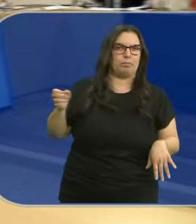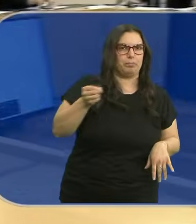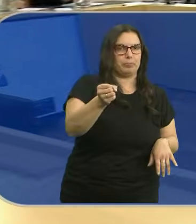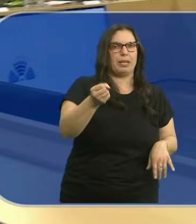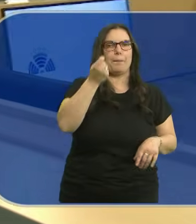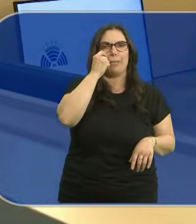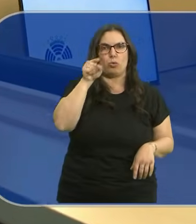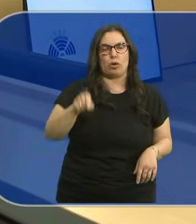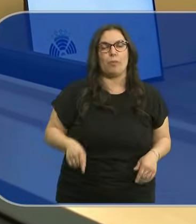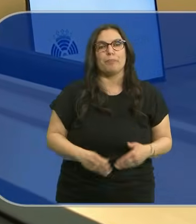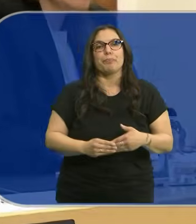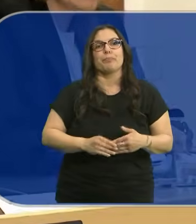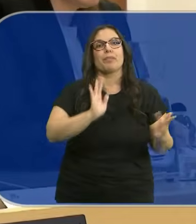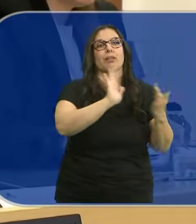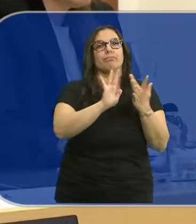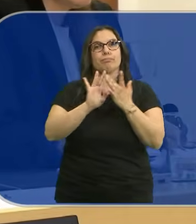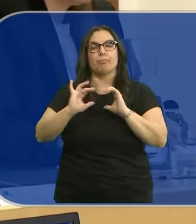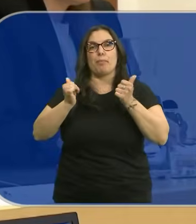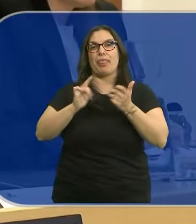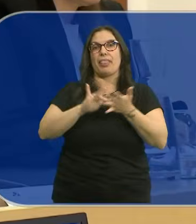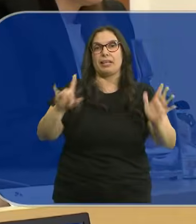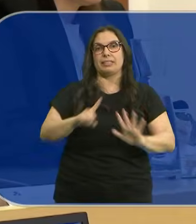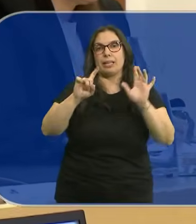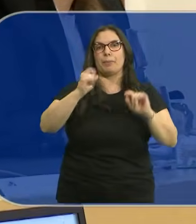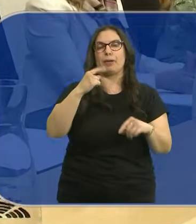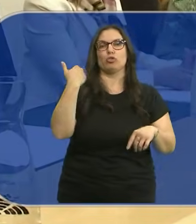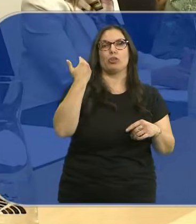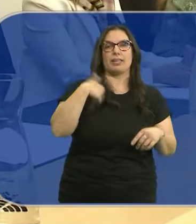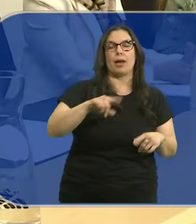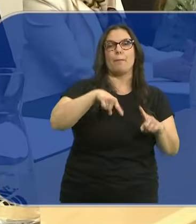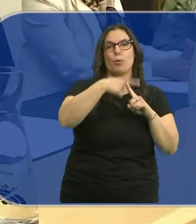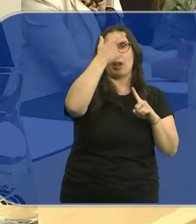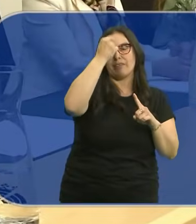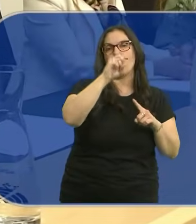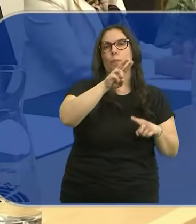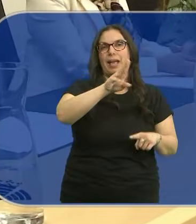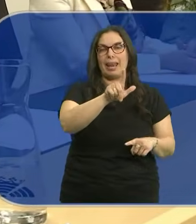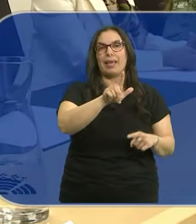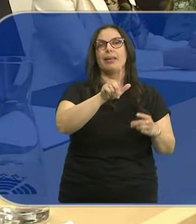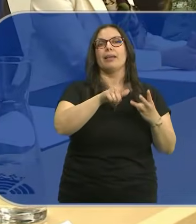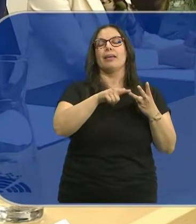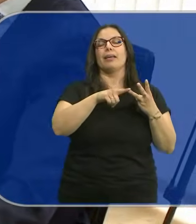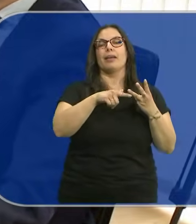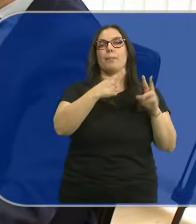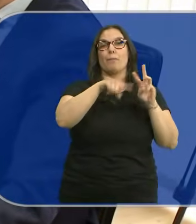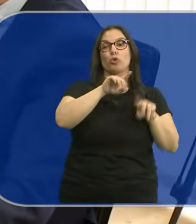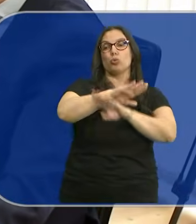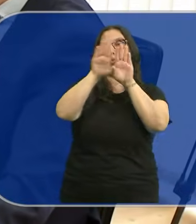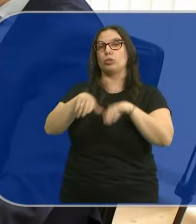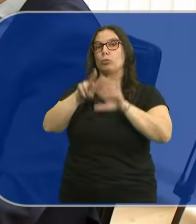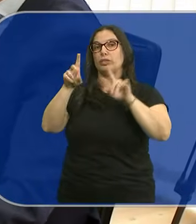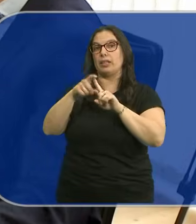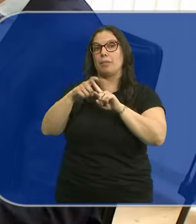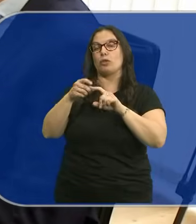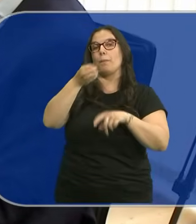Fernández Mañueco. La ronda de consultas empezará el día 6 con Soria Ya, por Ávila, la UPL y Vox, y terminará la mañana del 7 de mayo con